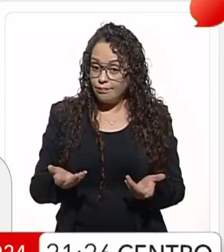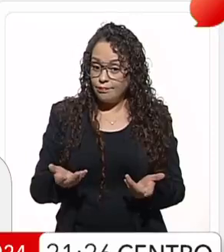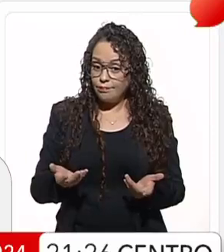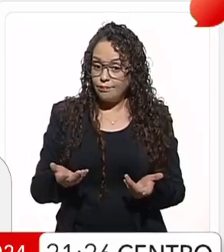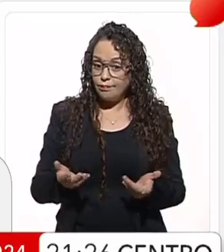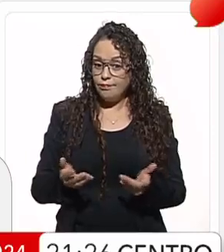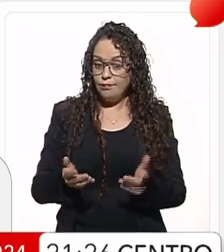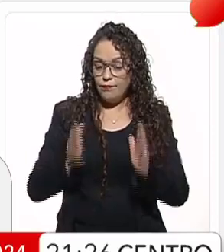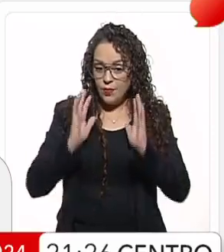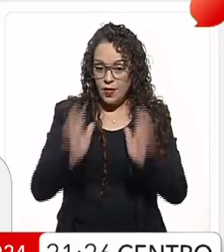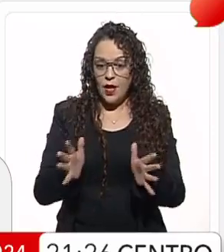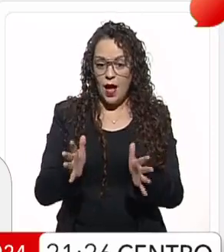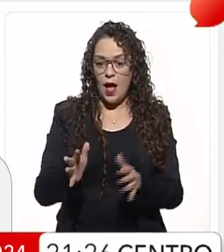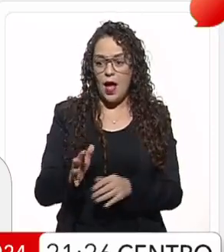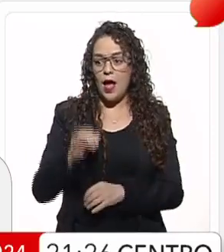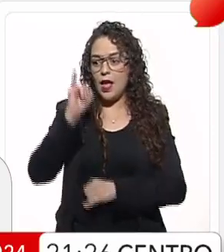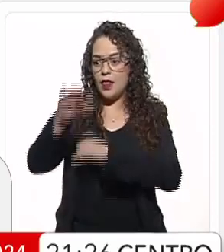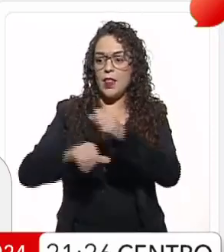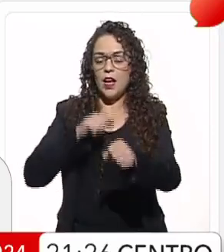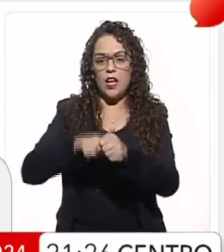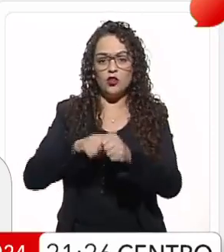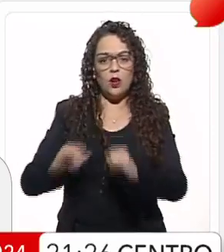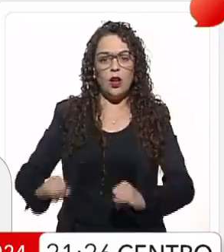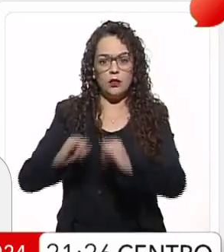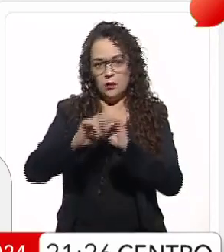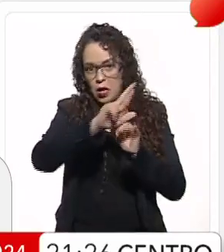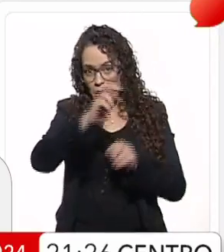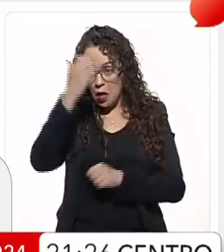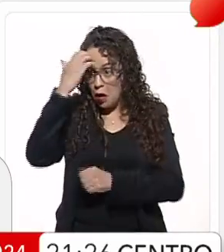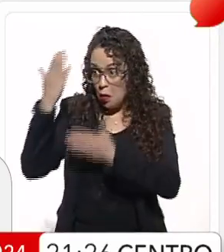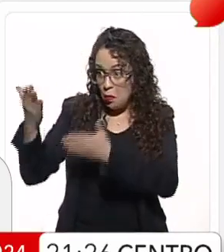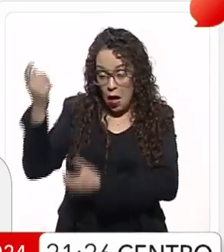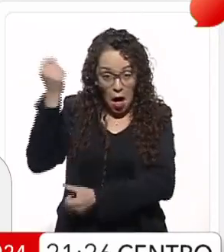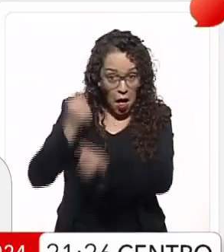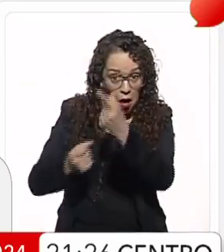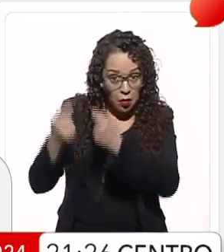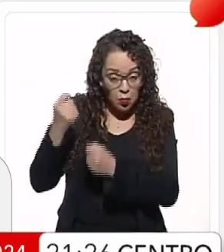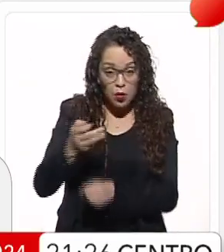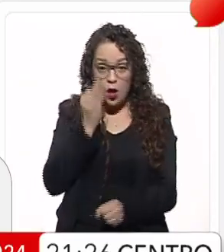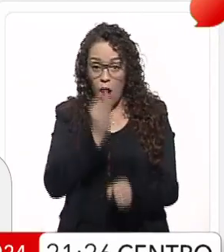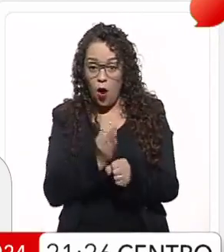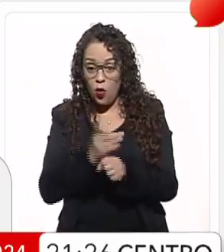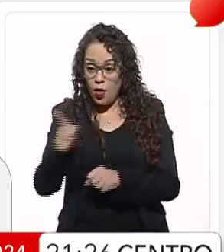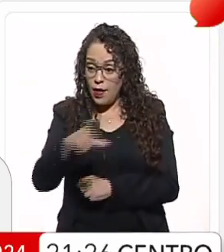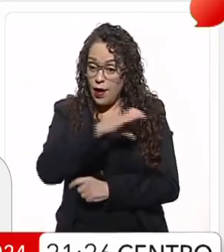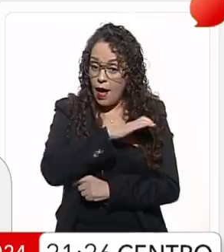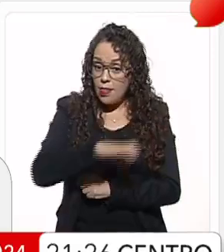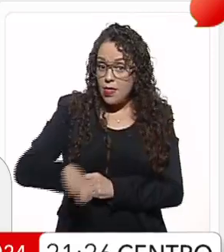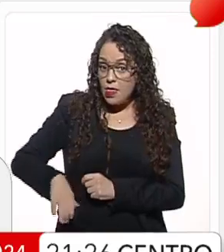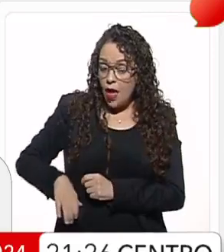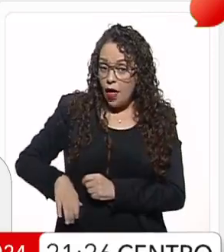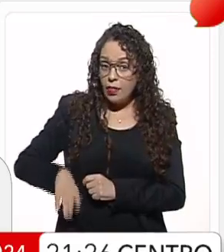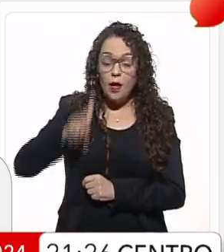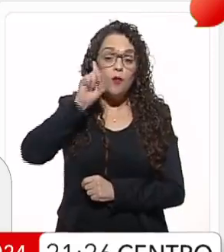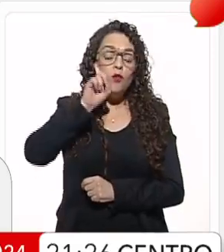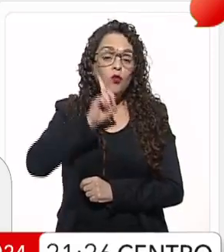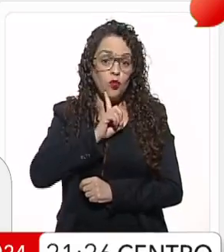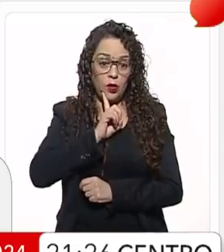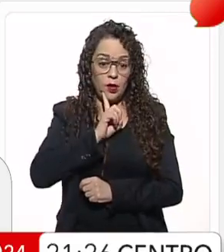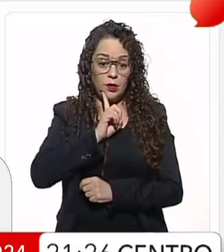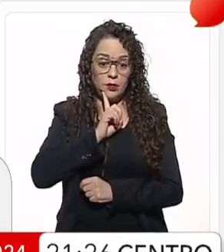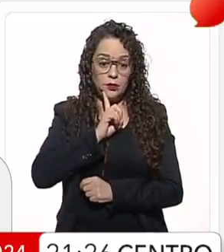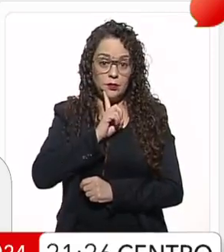algunas instituciones internacionales, y ahora como candidata, como actriz protagonista, sabiendo, y esto para